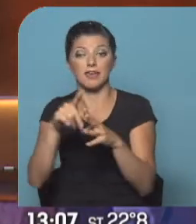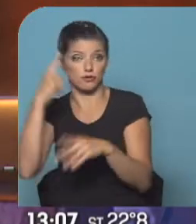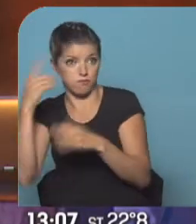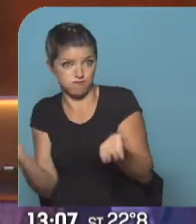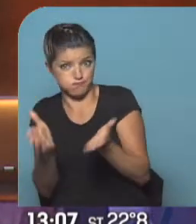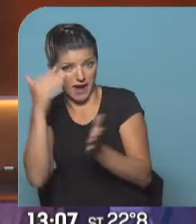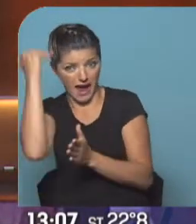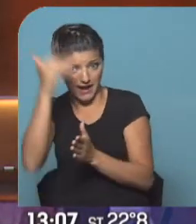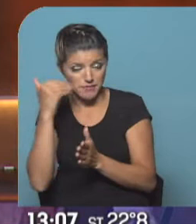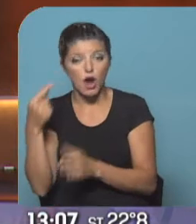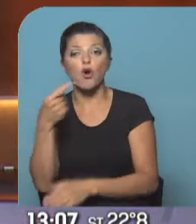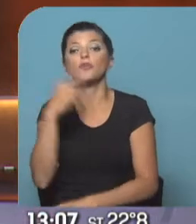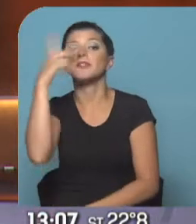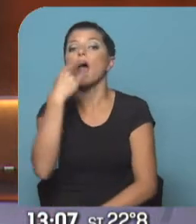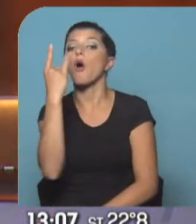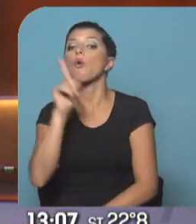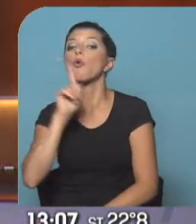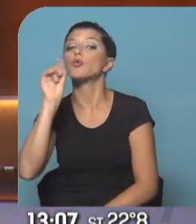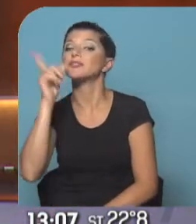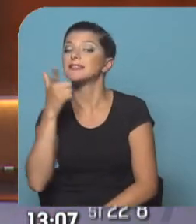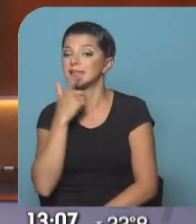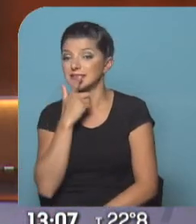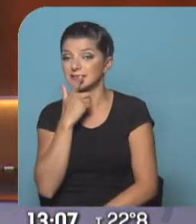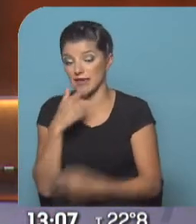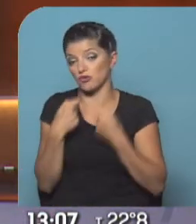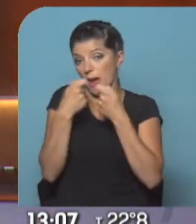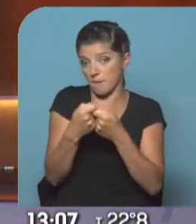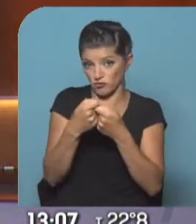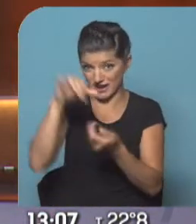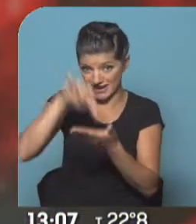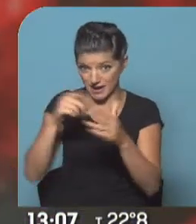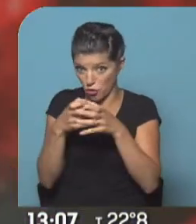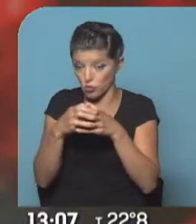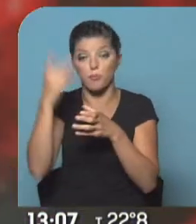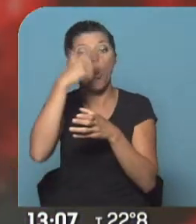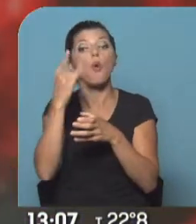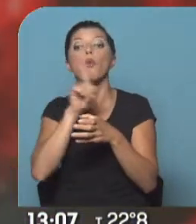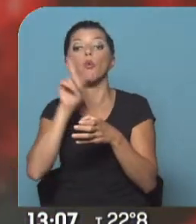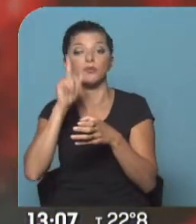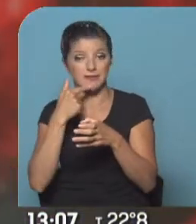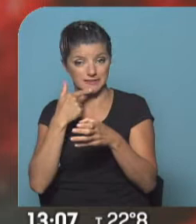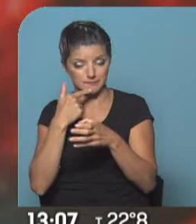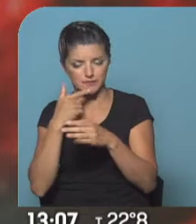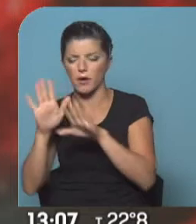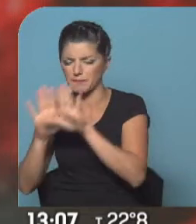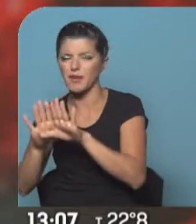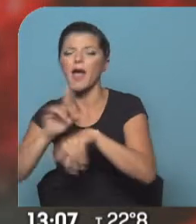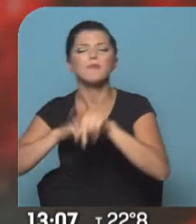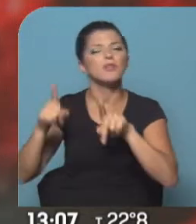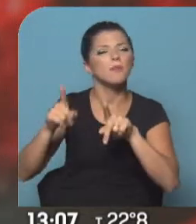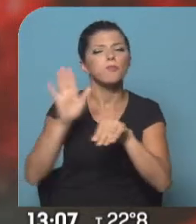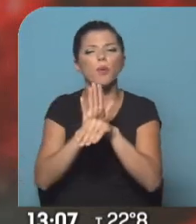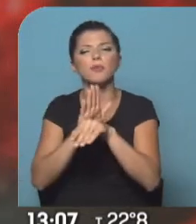Saudita contra los hutis, auspiciados por Irán, y en el otro caso es prácticamente una guerra por delegación